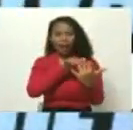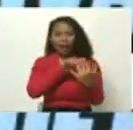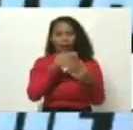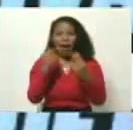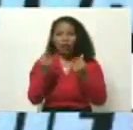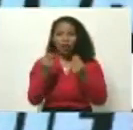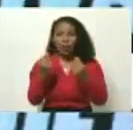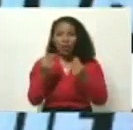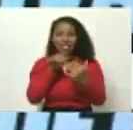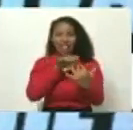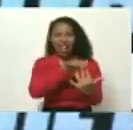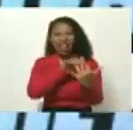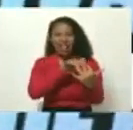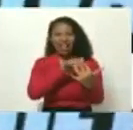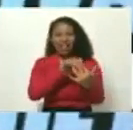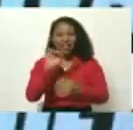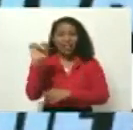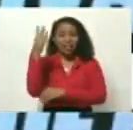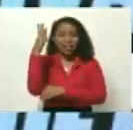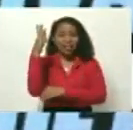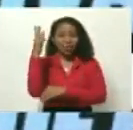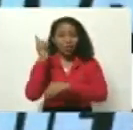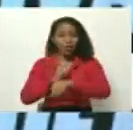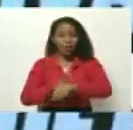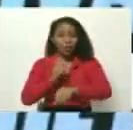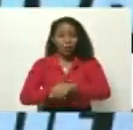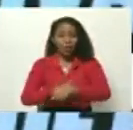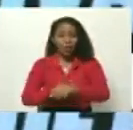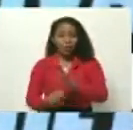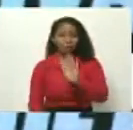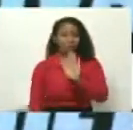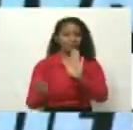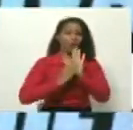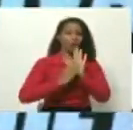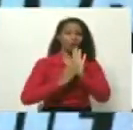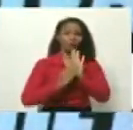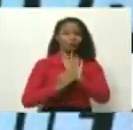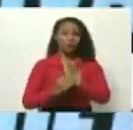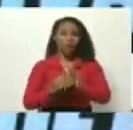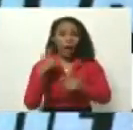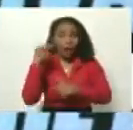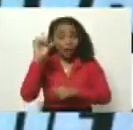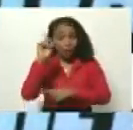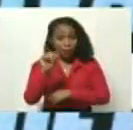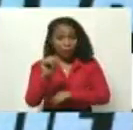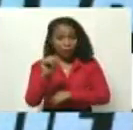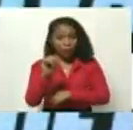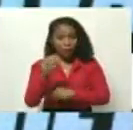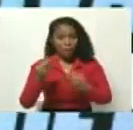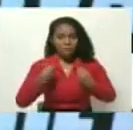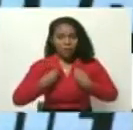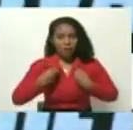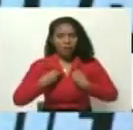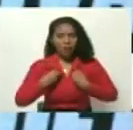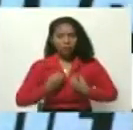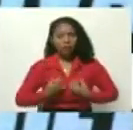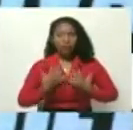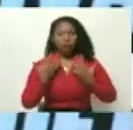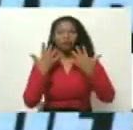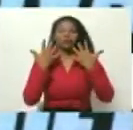de la guerra de quinta generación que se nos ha aplicado, está allí también vivo,